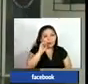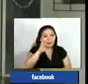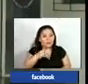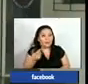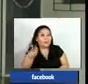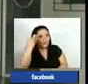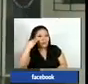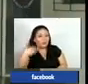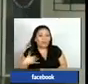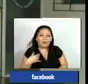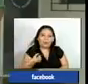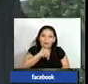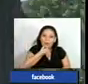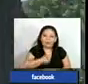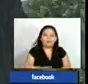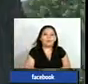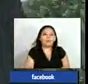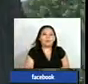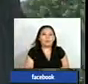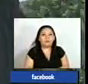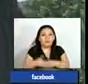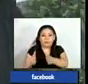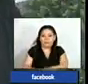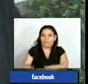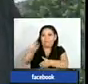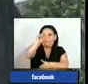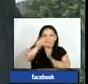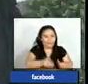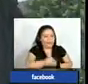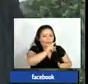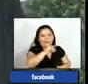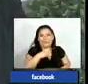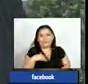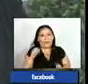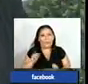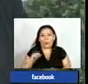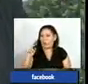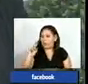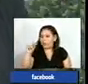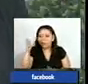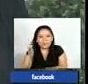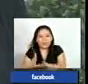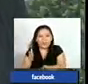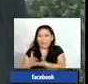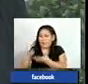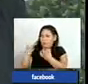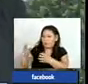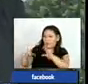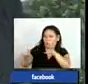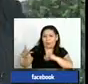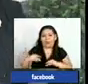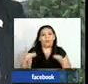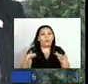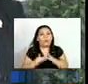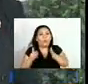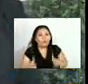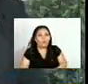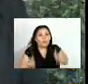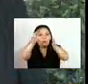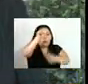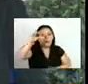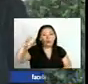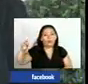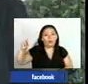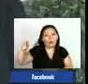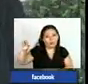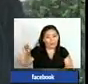titular del organismo Contralor. En algunos lugares lo hemos tenido que retirar debido a contagios. También, corta de cuenta, dentro del equipo